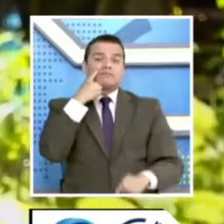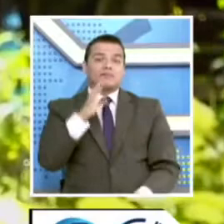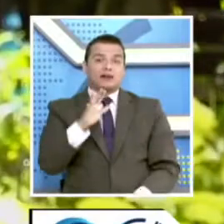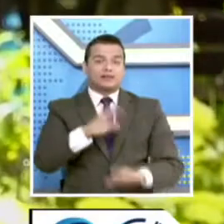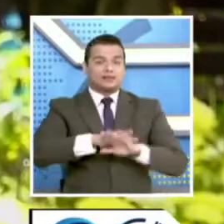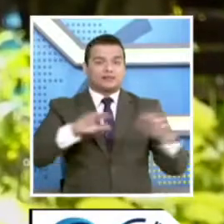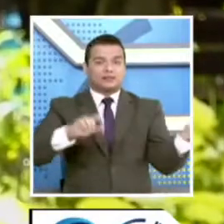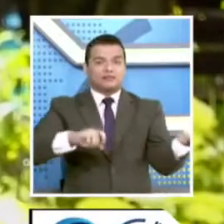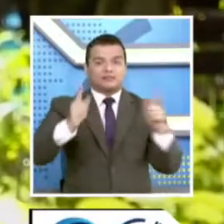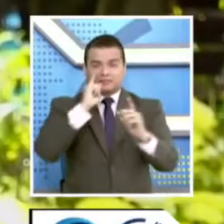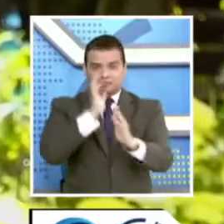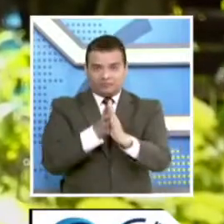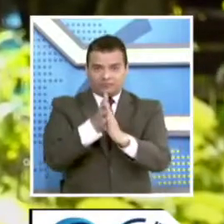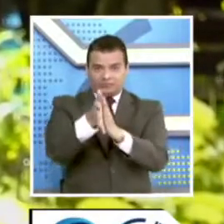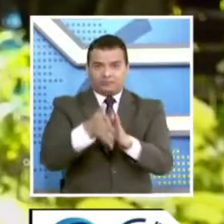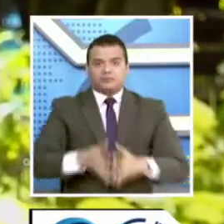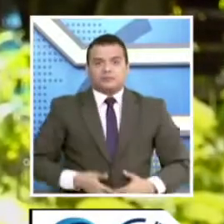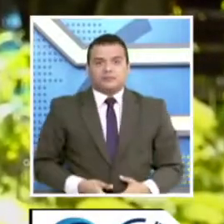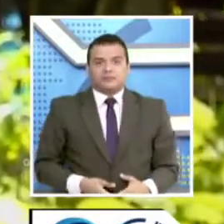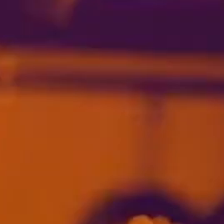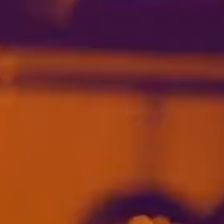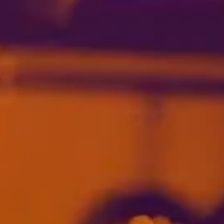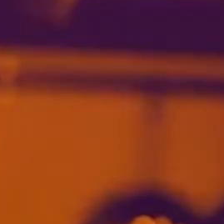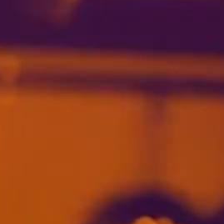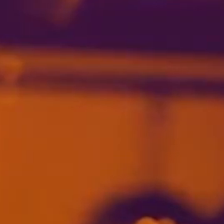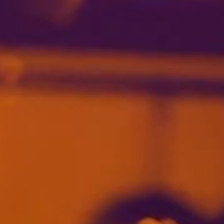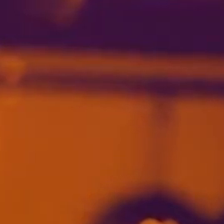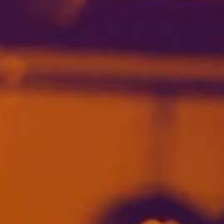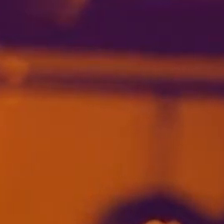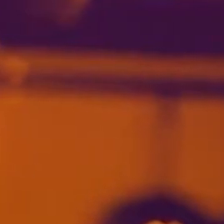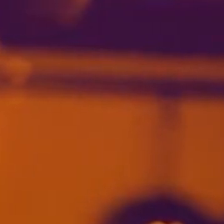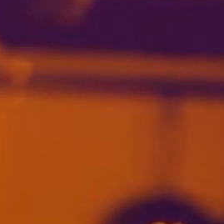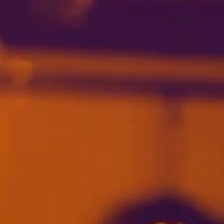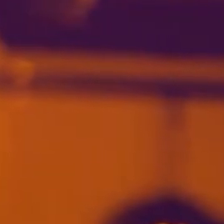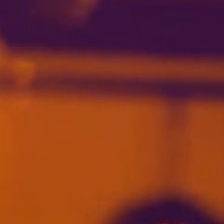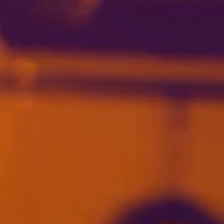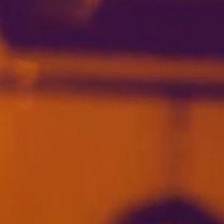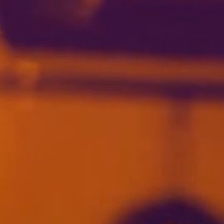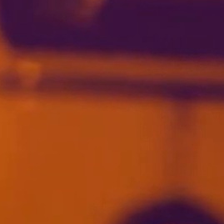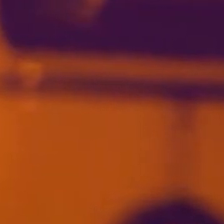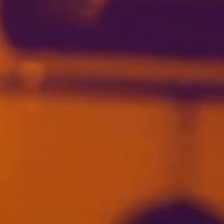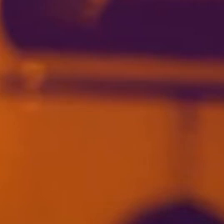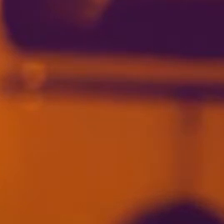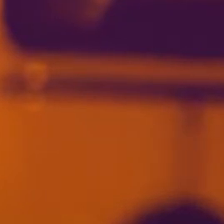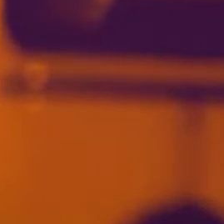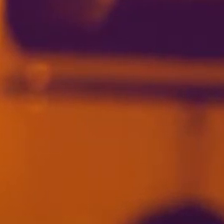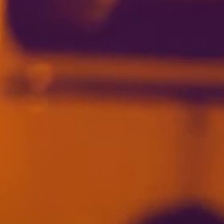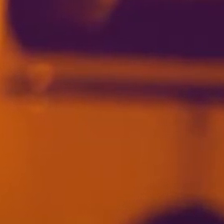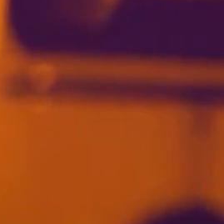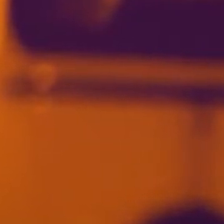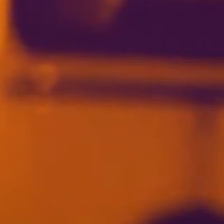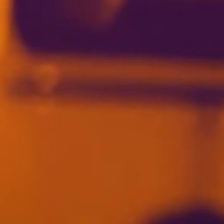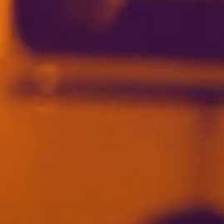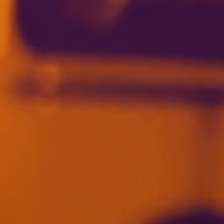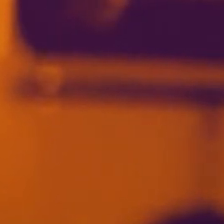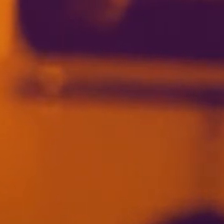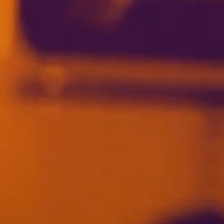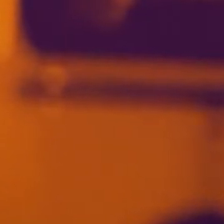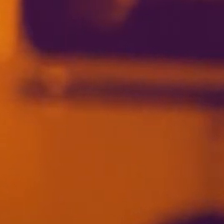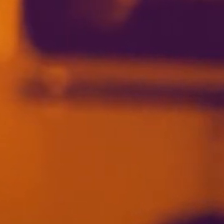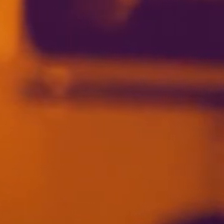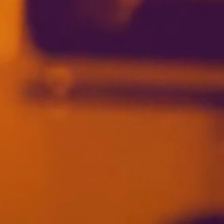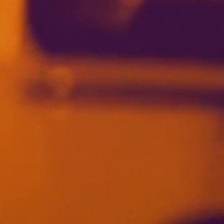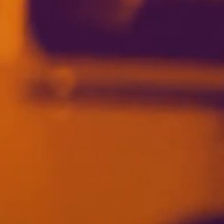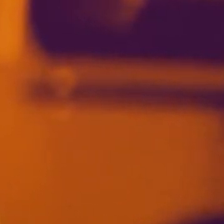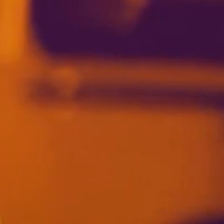noticiero 90 Minutos está en ti, está en todas partes. El Gobierno Nacional amplió por un mes adicional los alivios para el pago de tu factura de